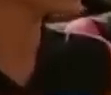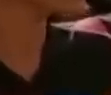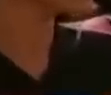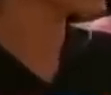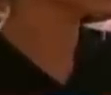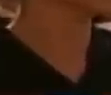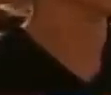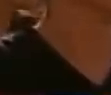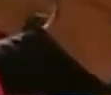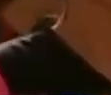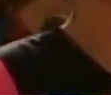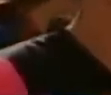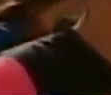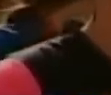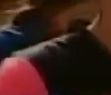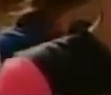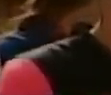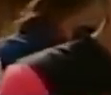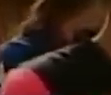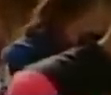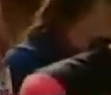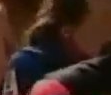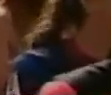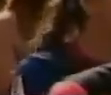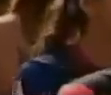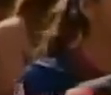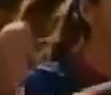de nuestra revolución.